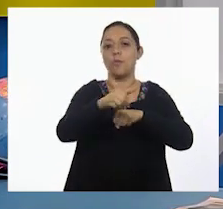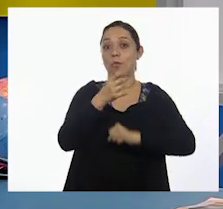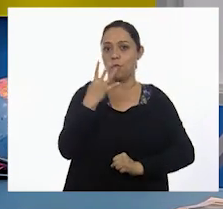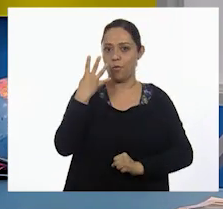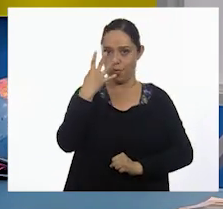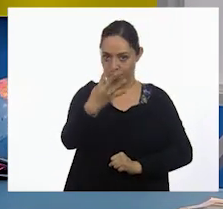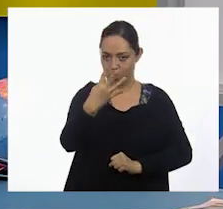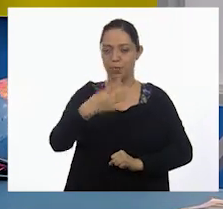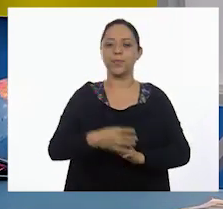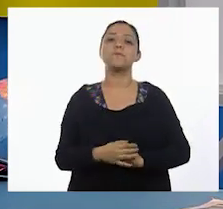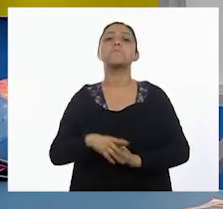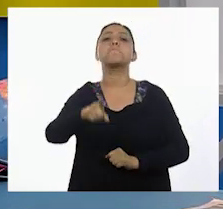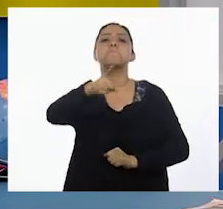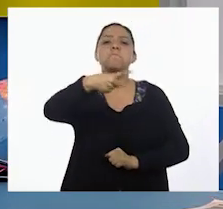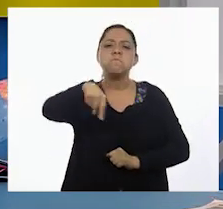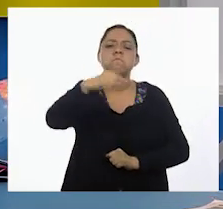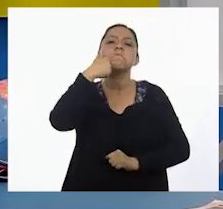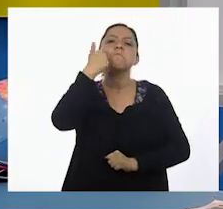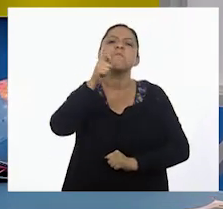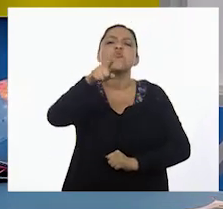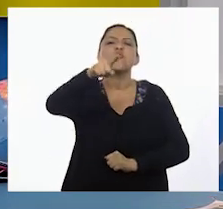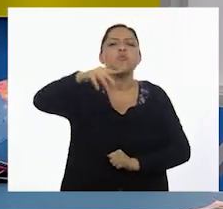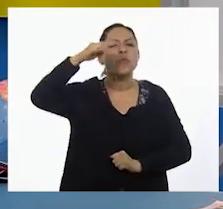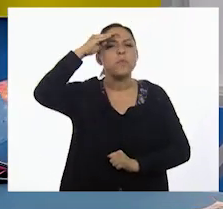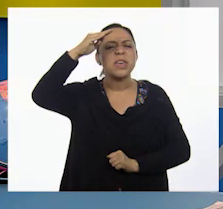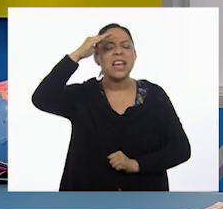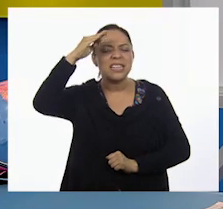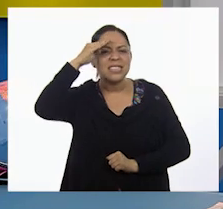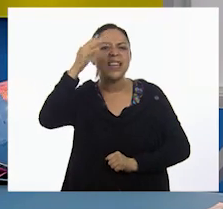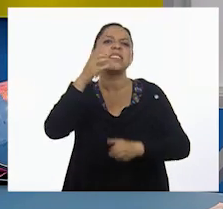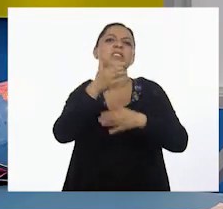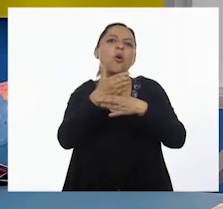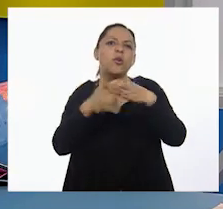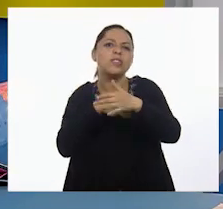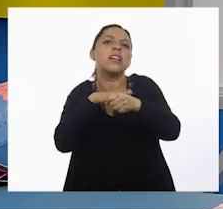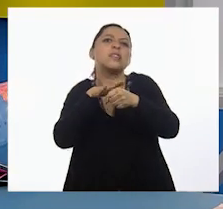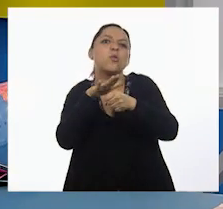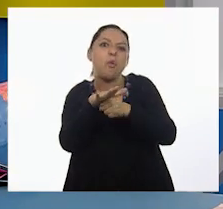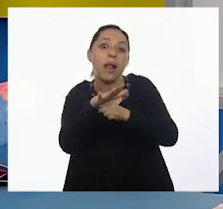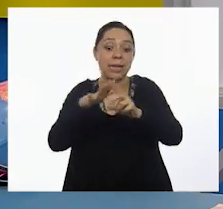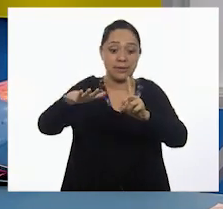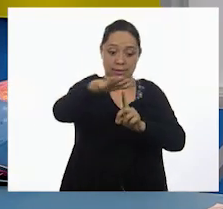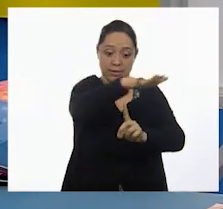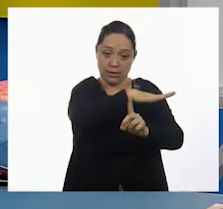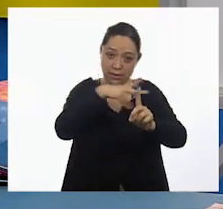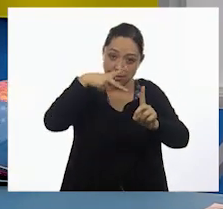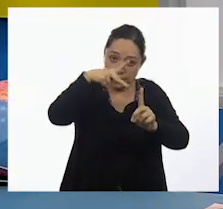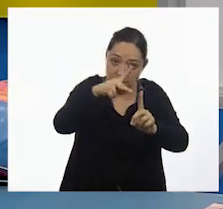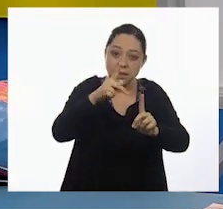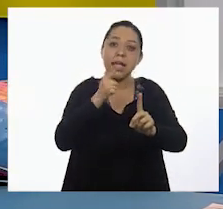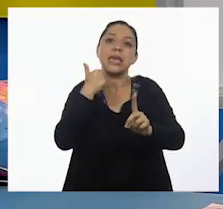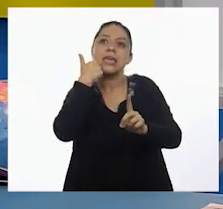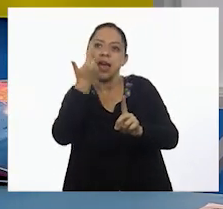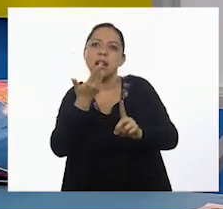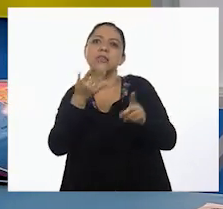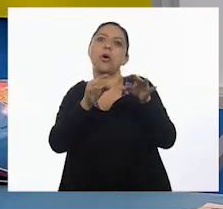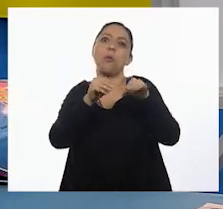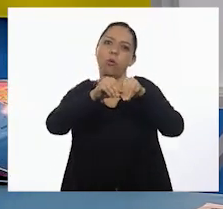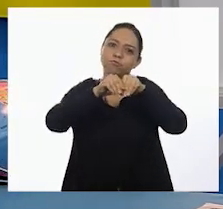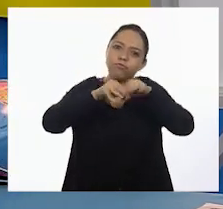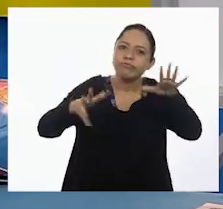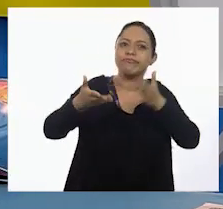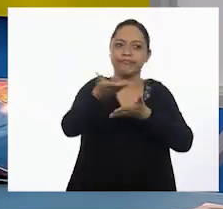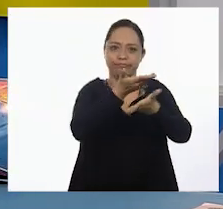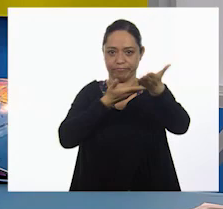invitando a que pues pienses en aquellas cosas que te gustaría compartir sobre tu localidad, todo lo bonito que haya,